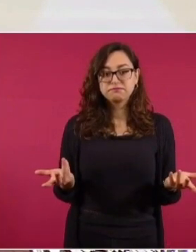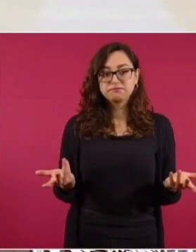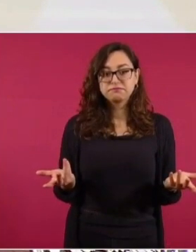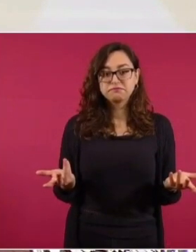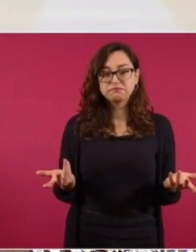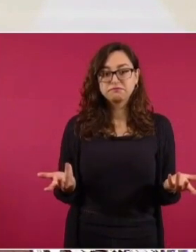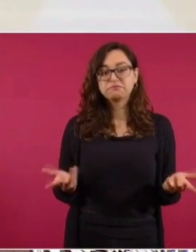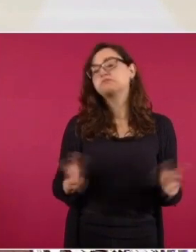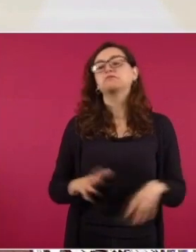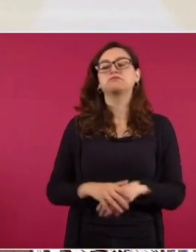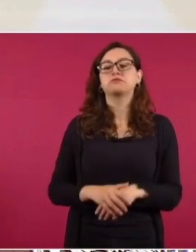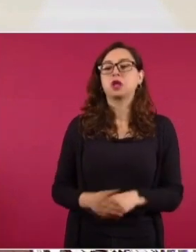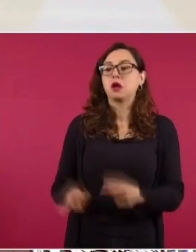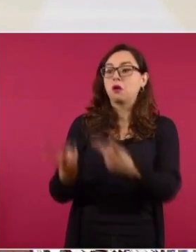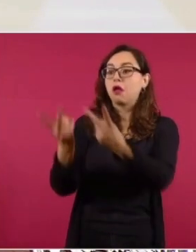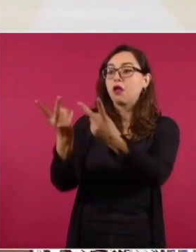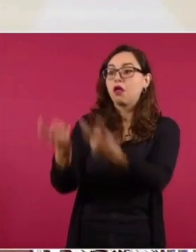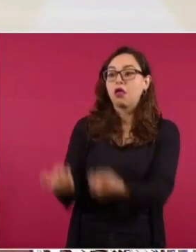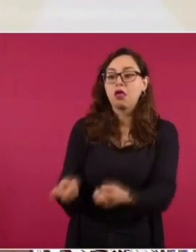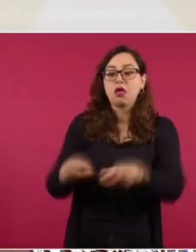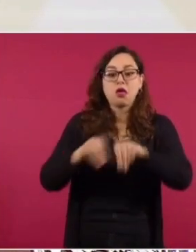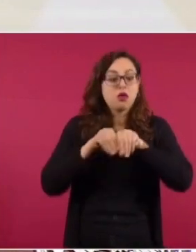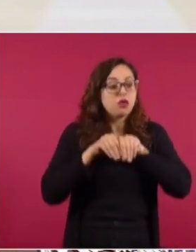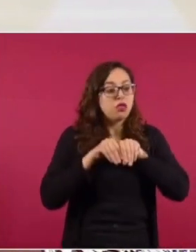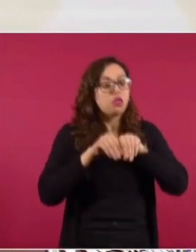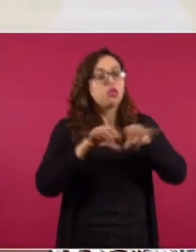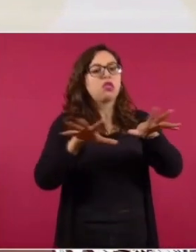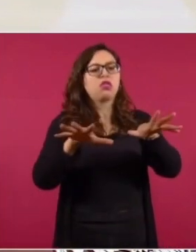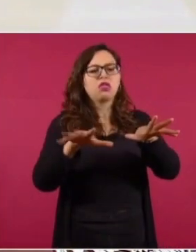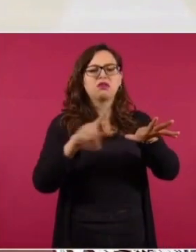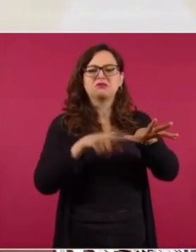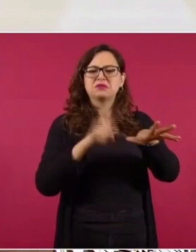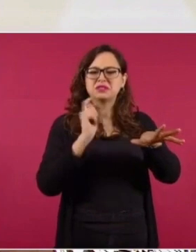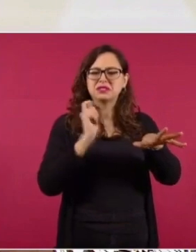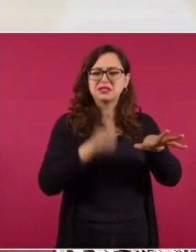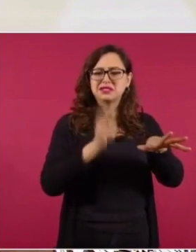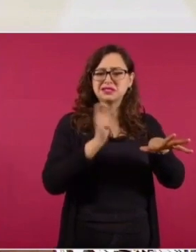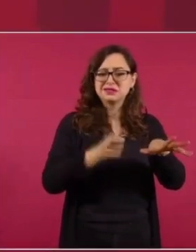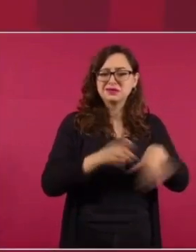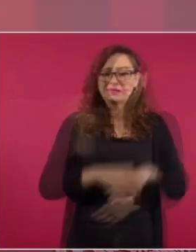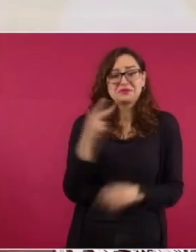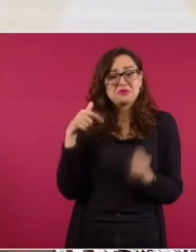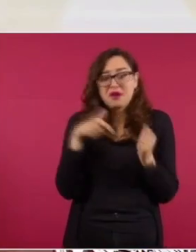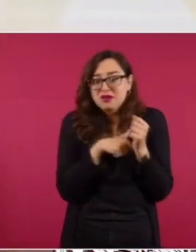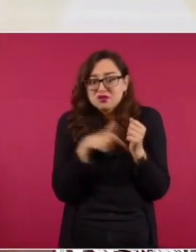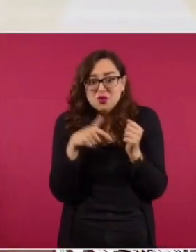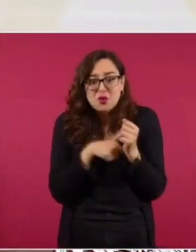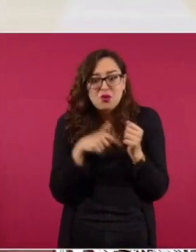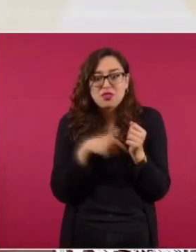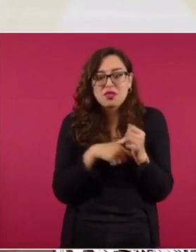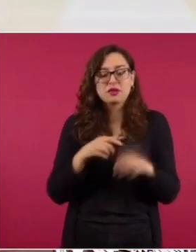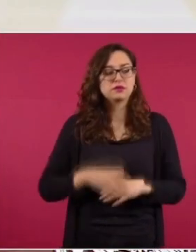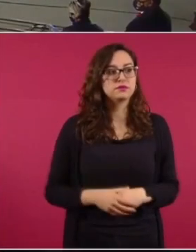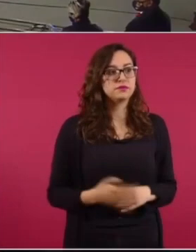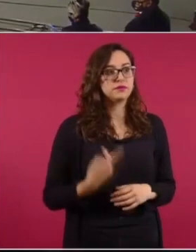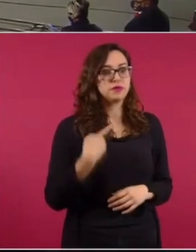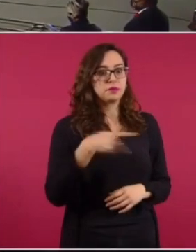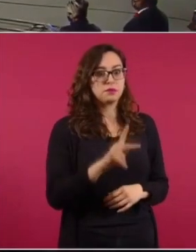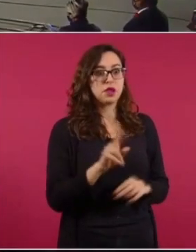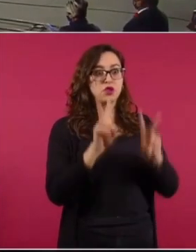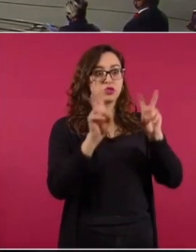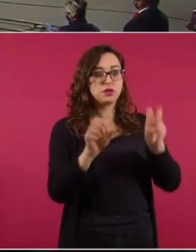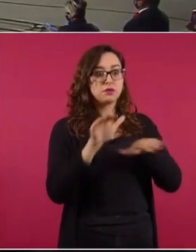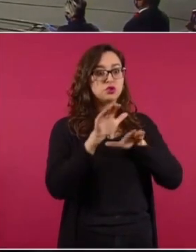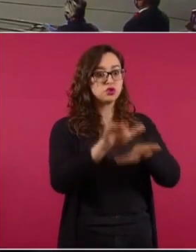que dan a conocer? Pues lo que es de dominio público. ¿Pero los datos sobre su salud son ciertos